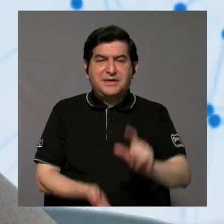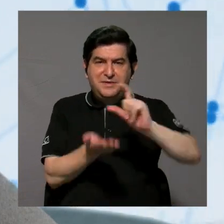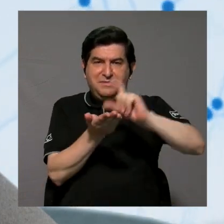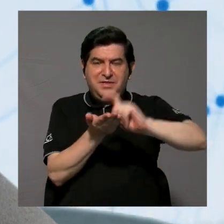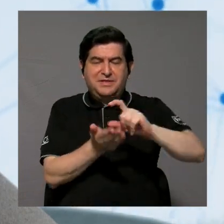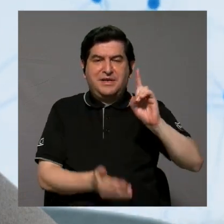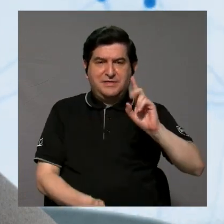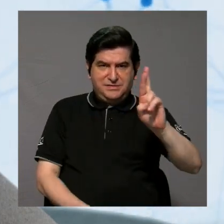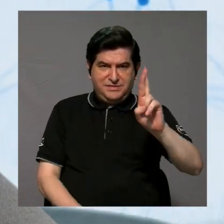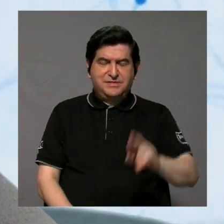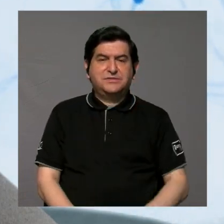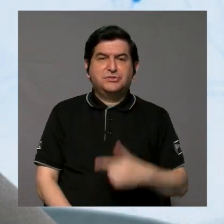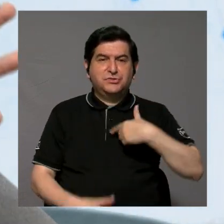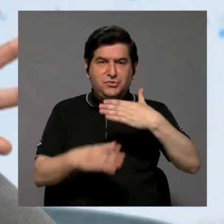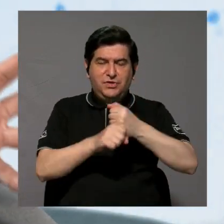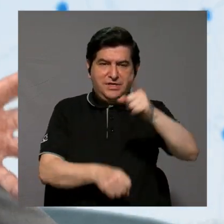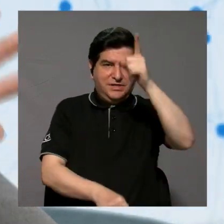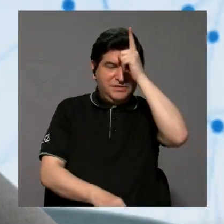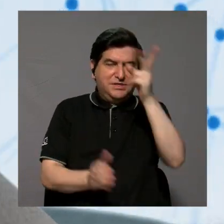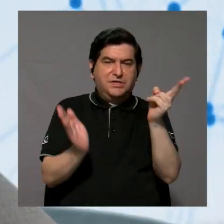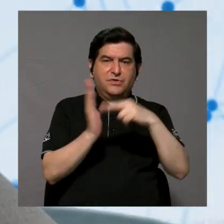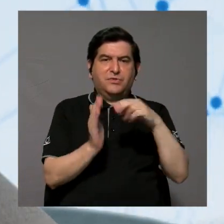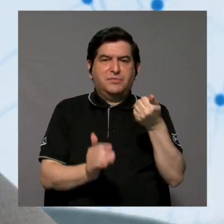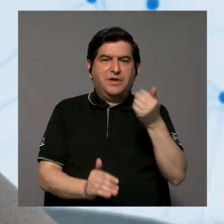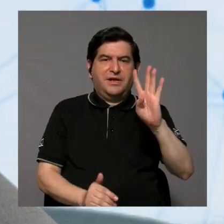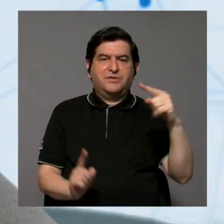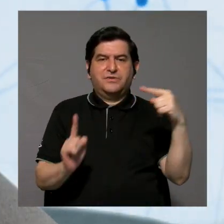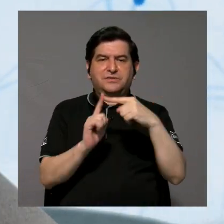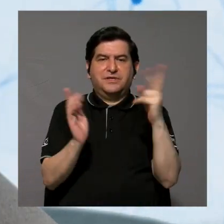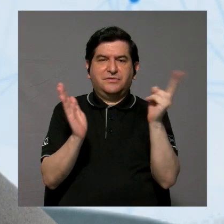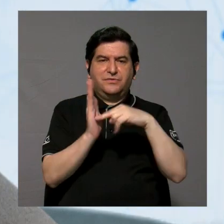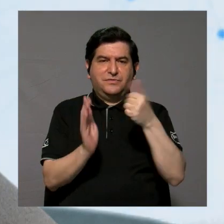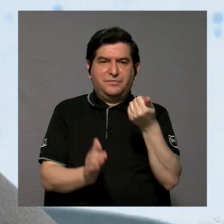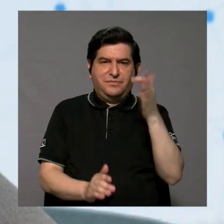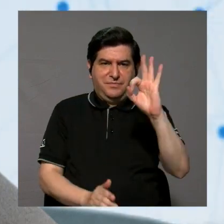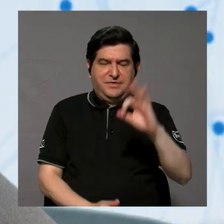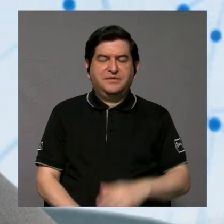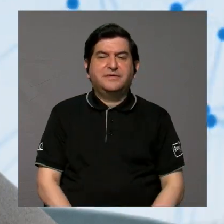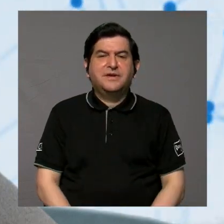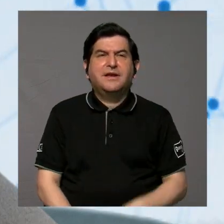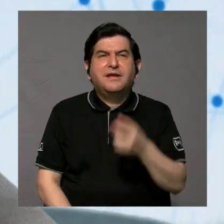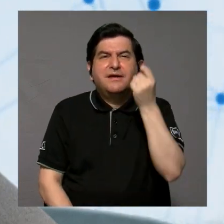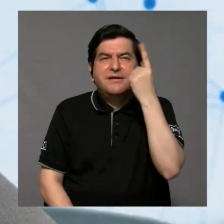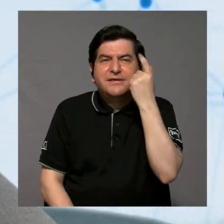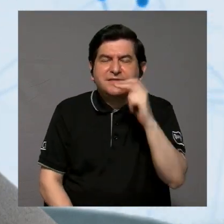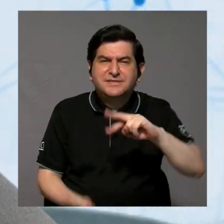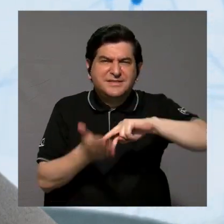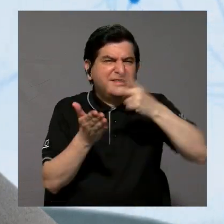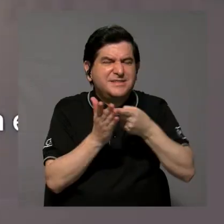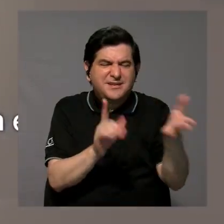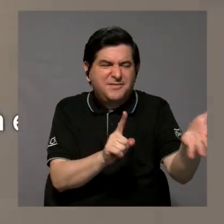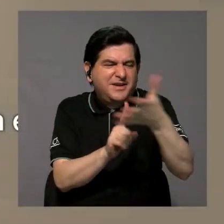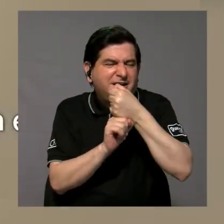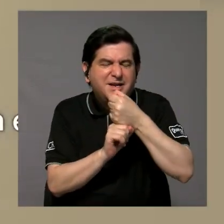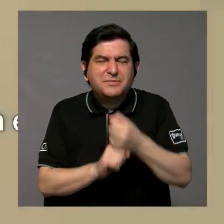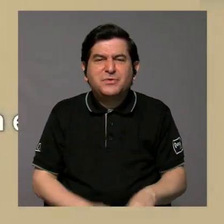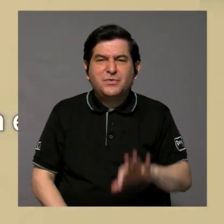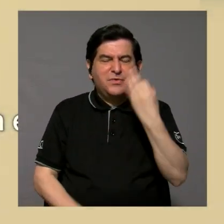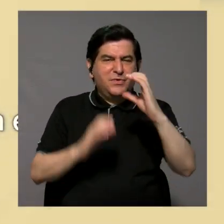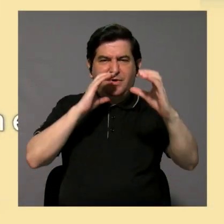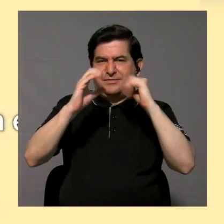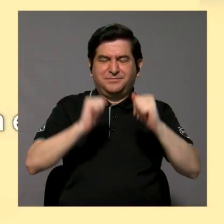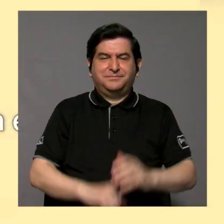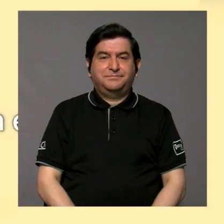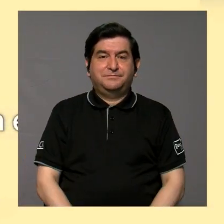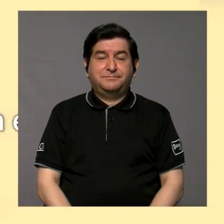doctoral que yo realicé en Alemania entre el 2014 y el 2019, y tiene que ver con entender esto, qué significa la captura de medios de comunicación,